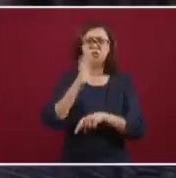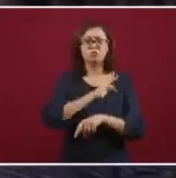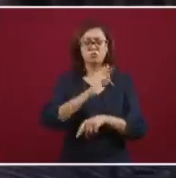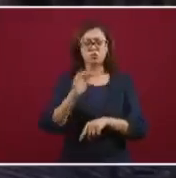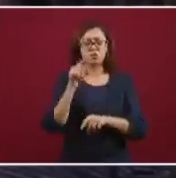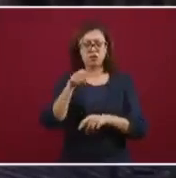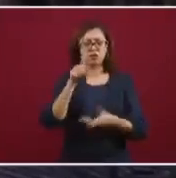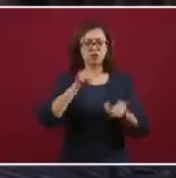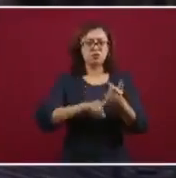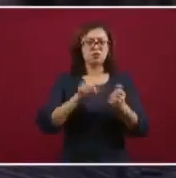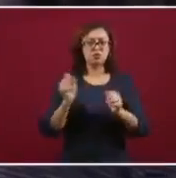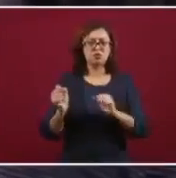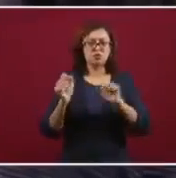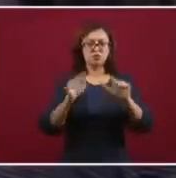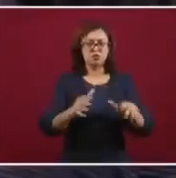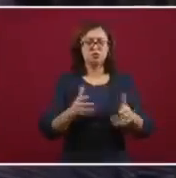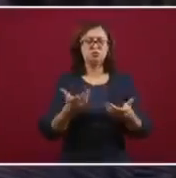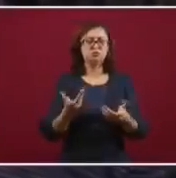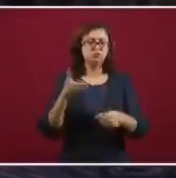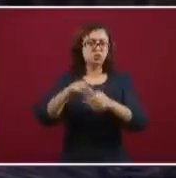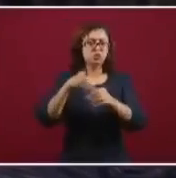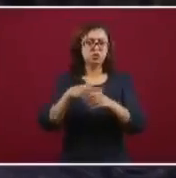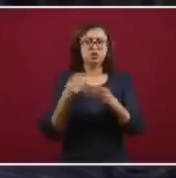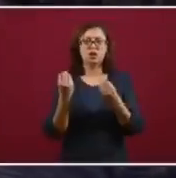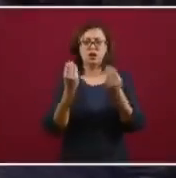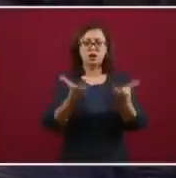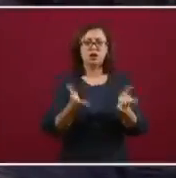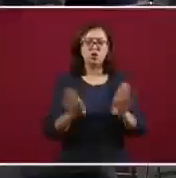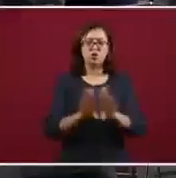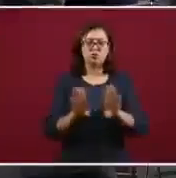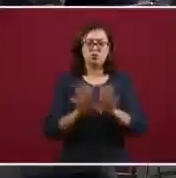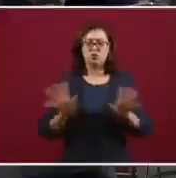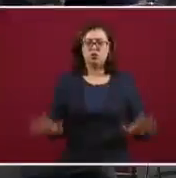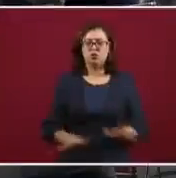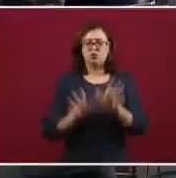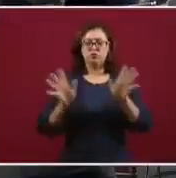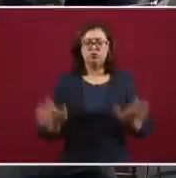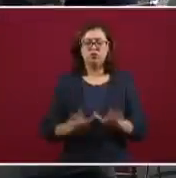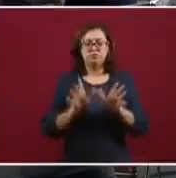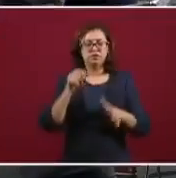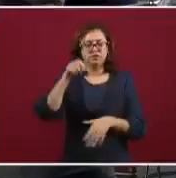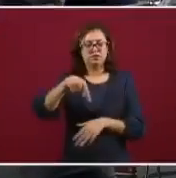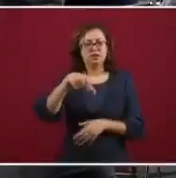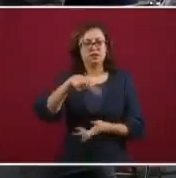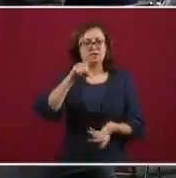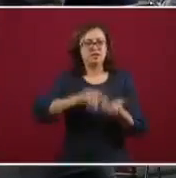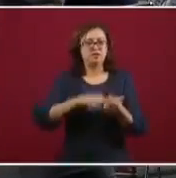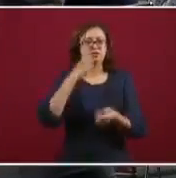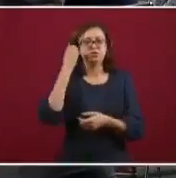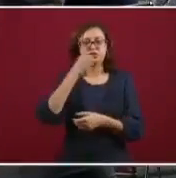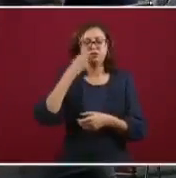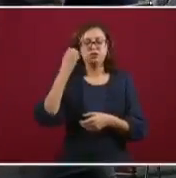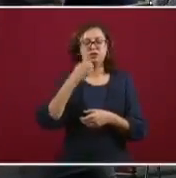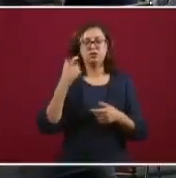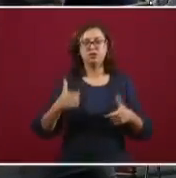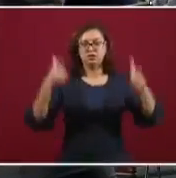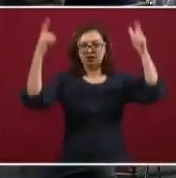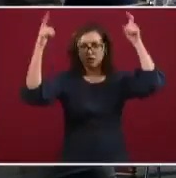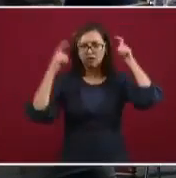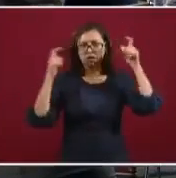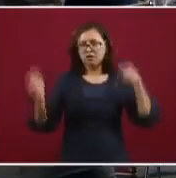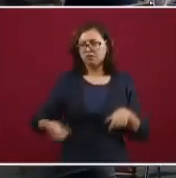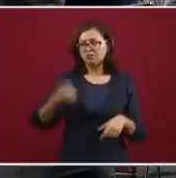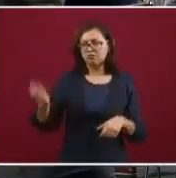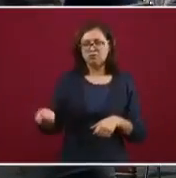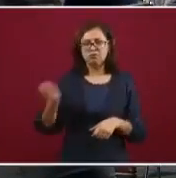Porque obviamente es un equipo muy caro. ¿Cómo planea fomentar la alcaldesa en esta escuela la charrería